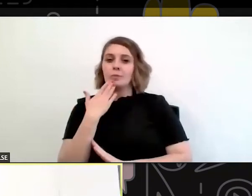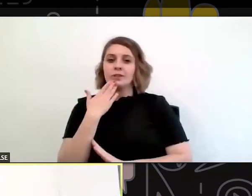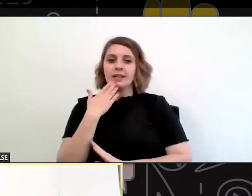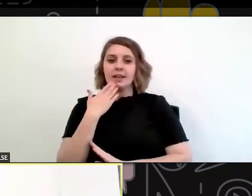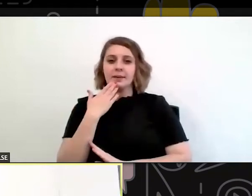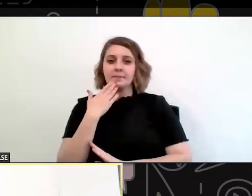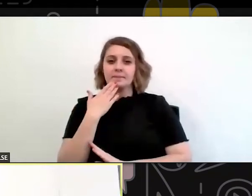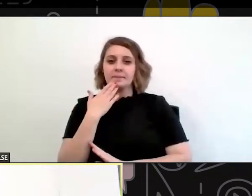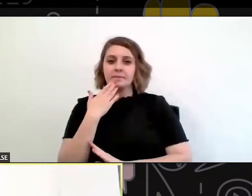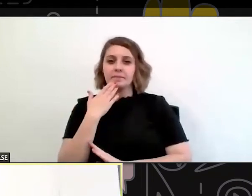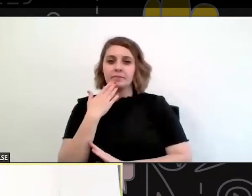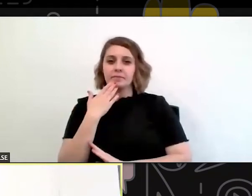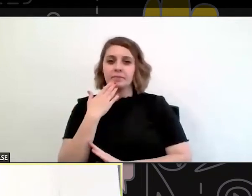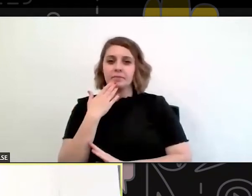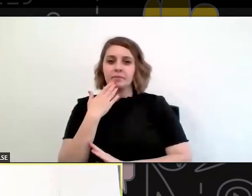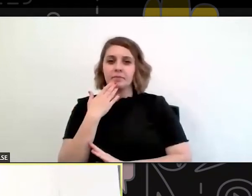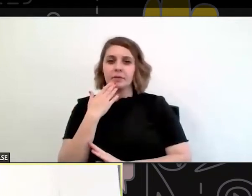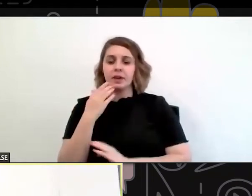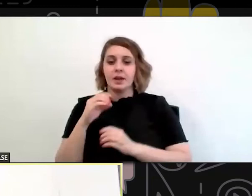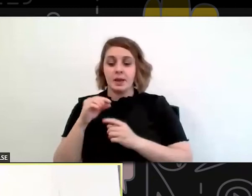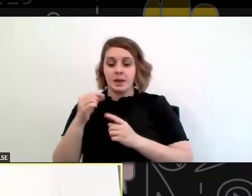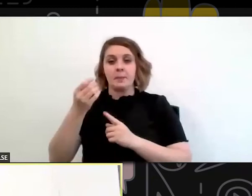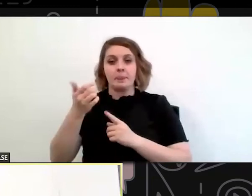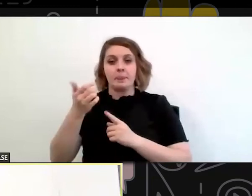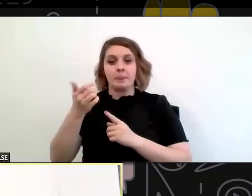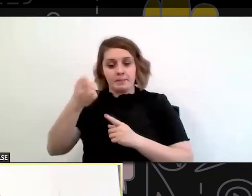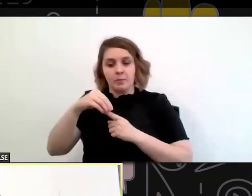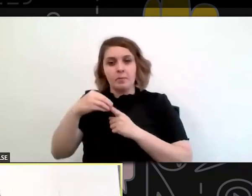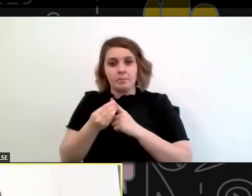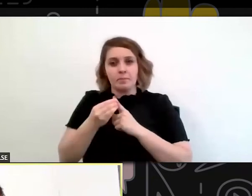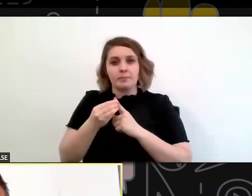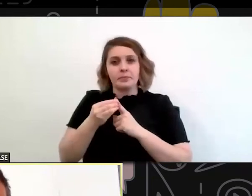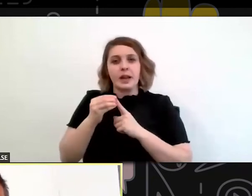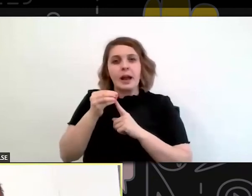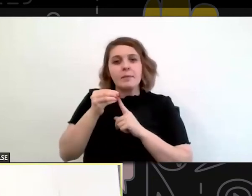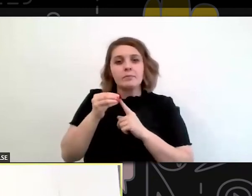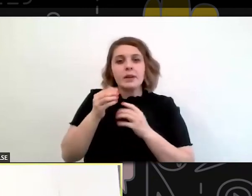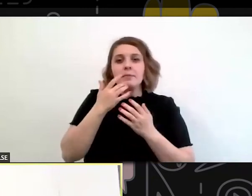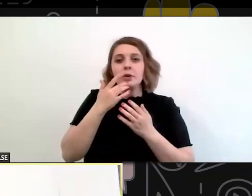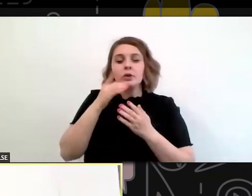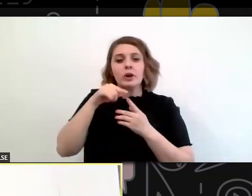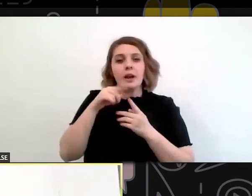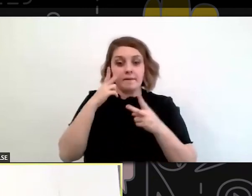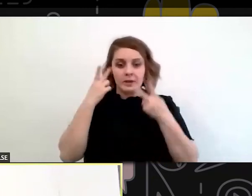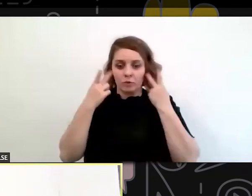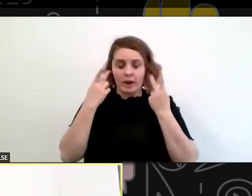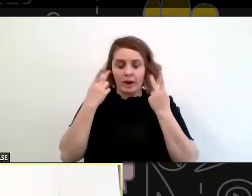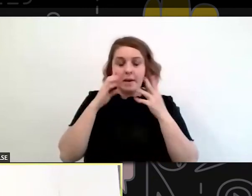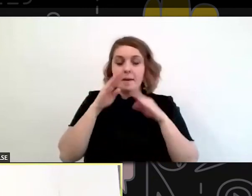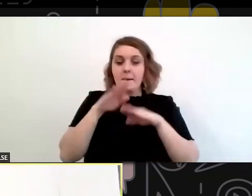adapta a la pluma, que yo la considero muy interesante para las personas precisamente con dificultad visual. Sí, porque